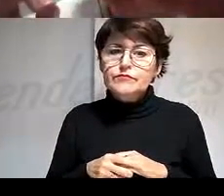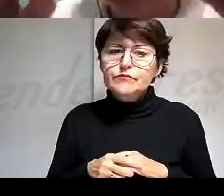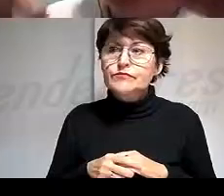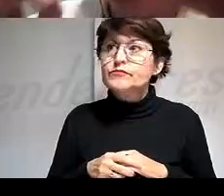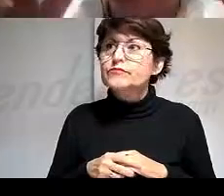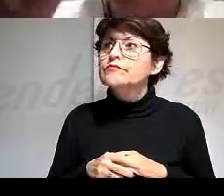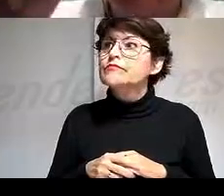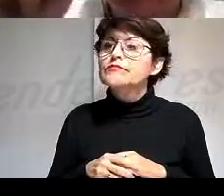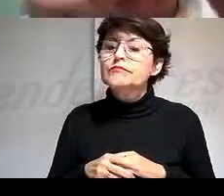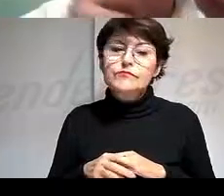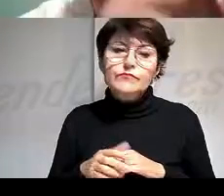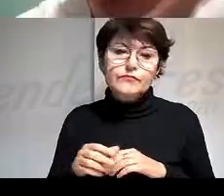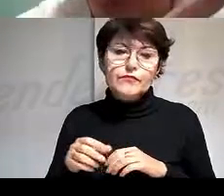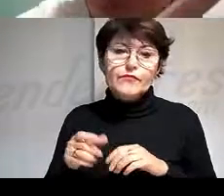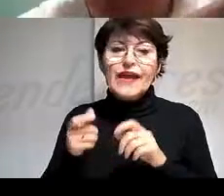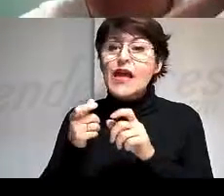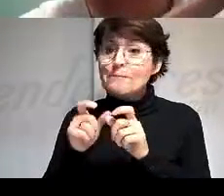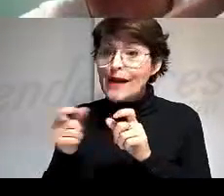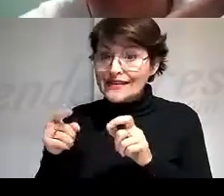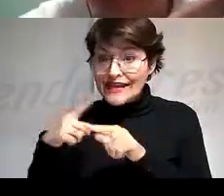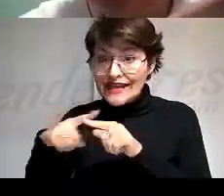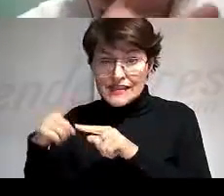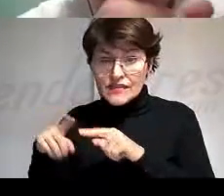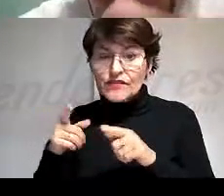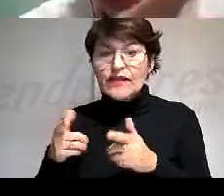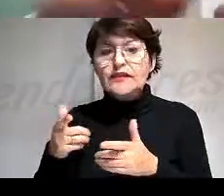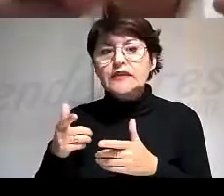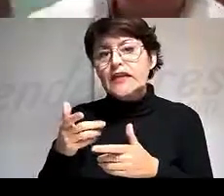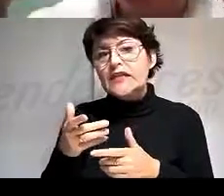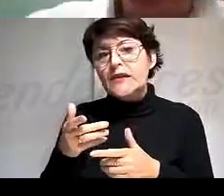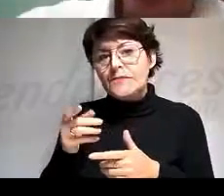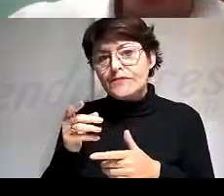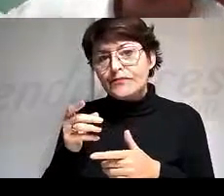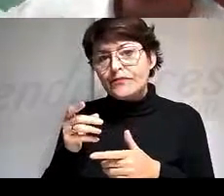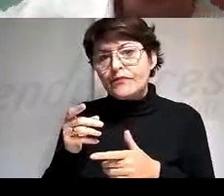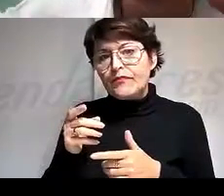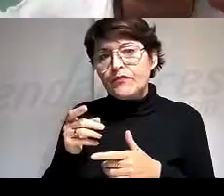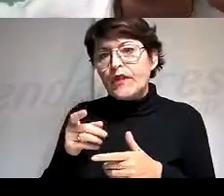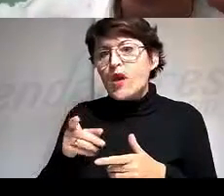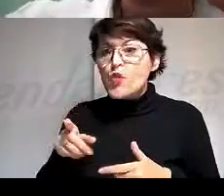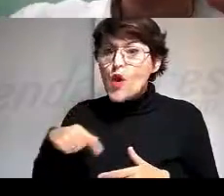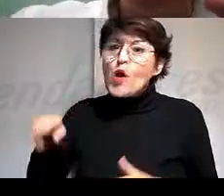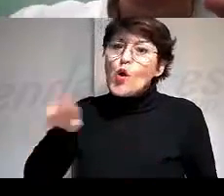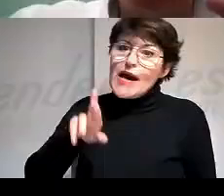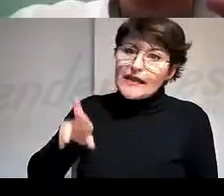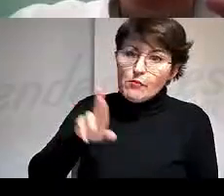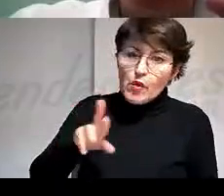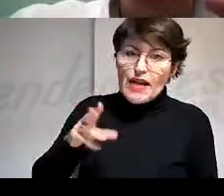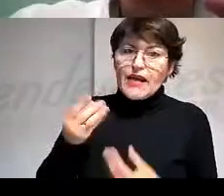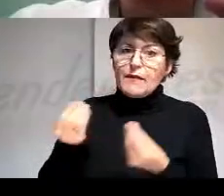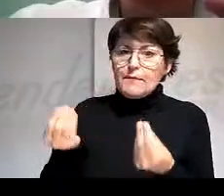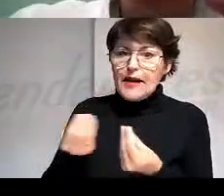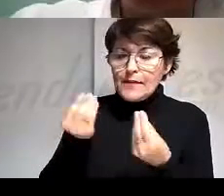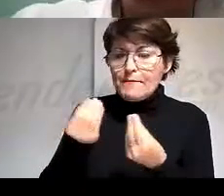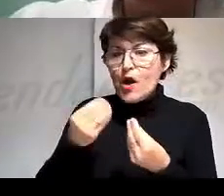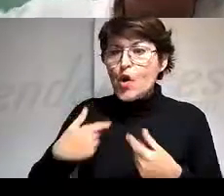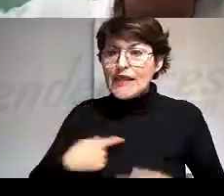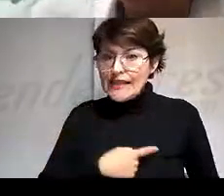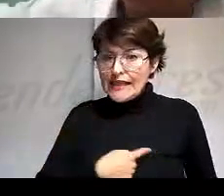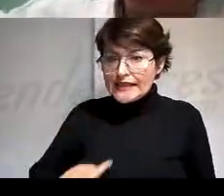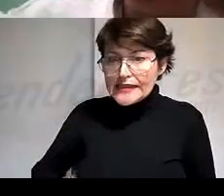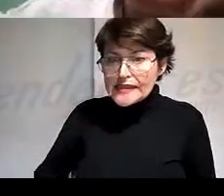esas bacterias utilizan los prebióticos para reponer todos los orificios que pueda haber a nivel intestinal y que